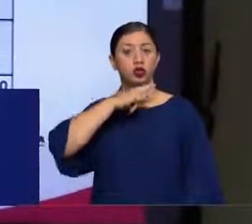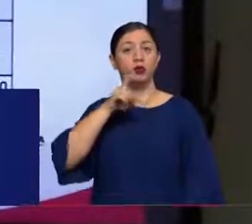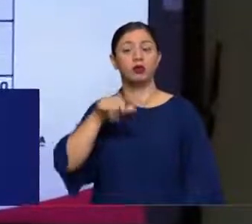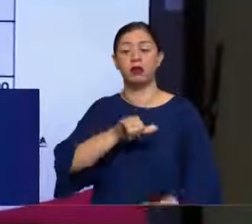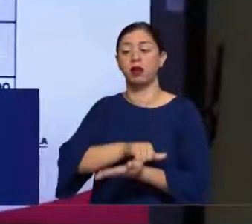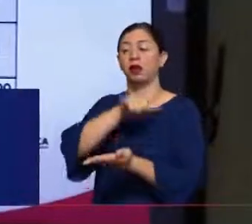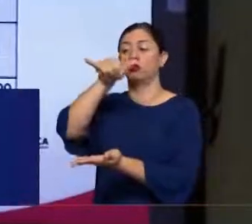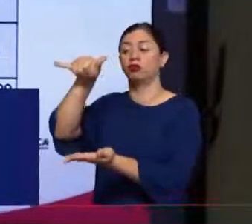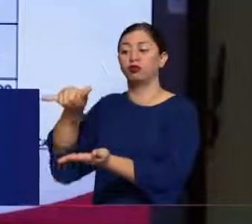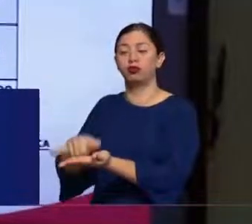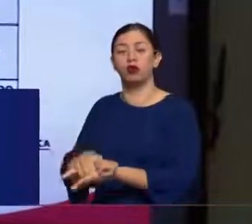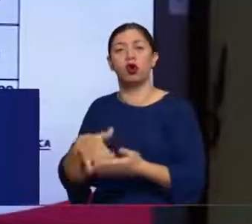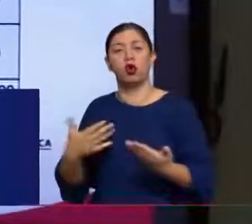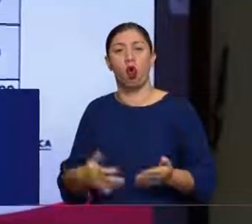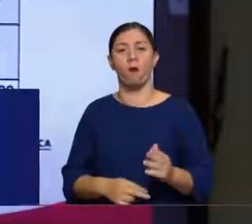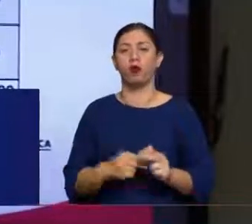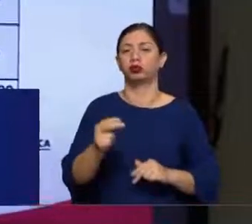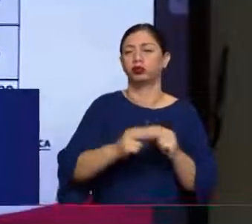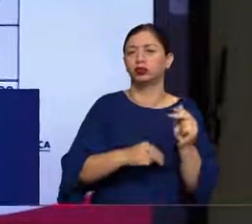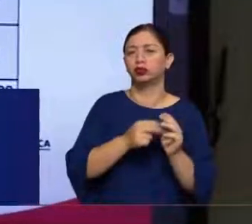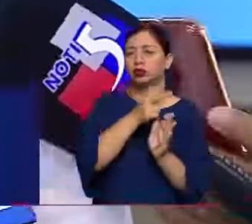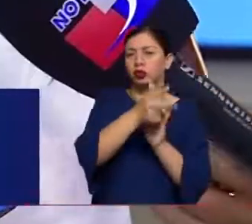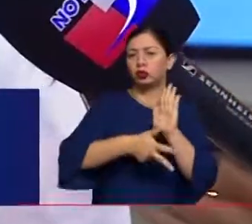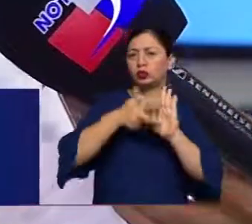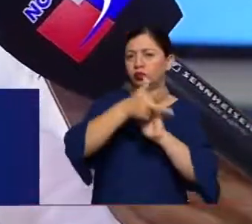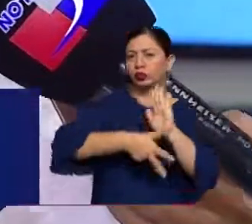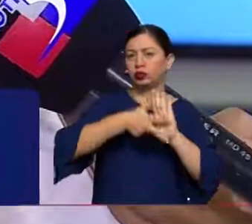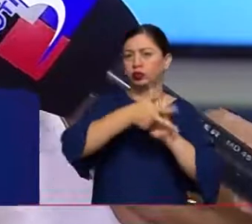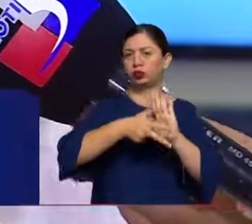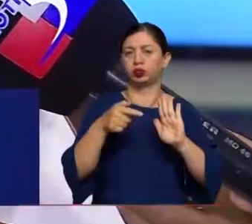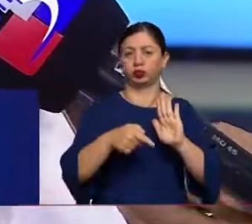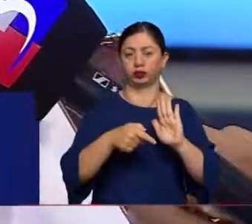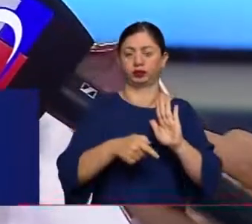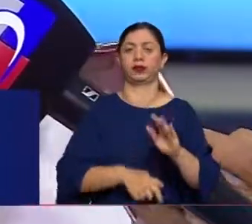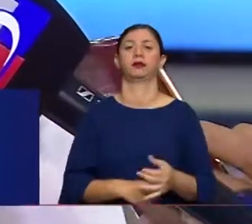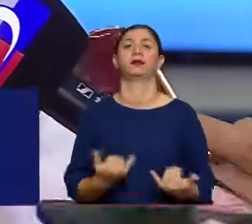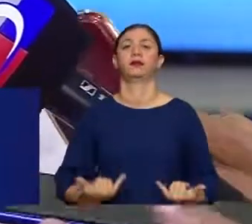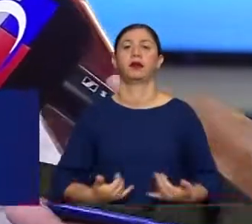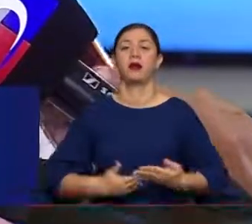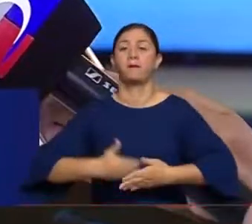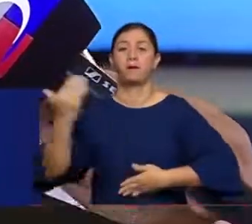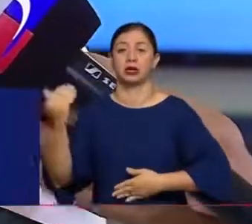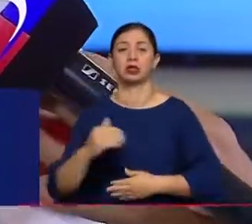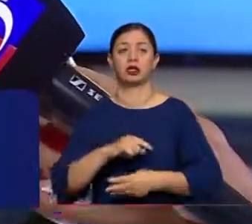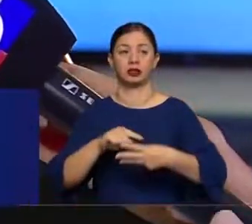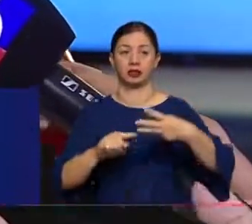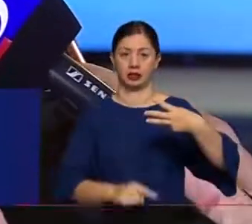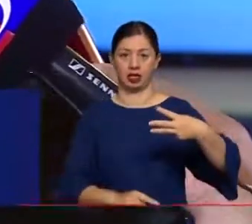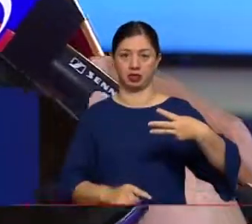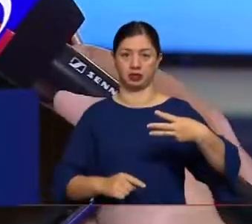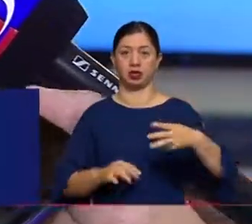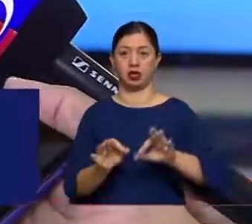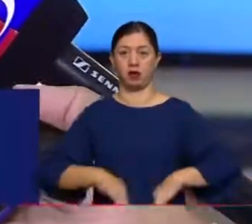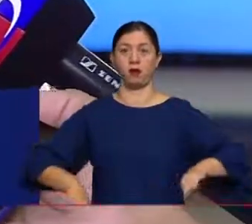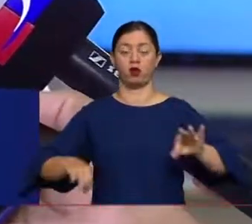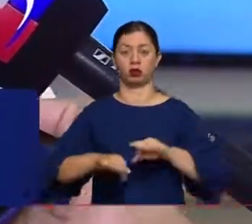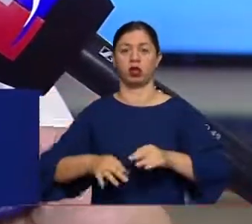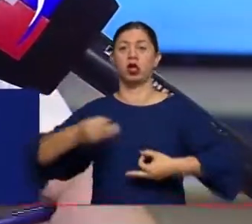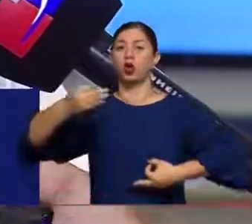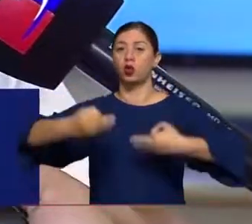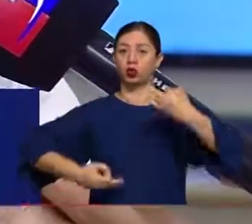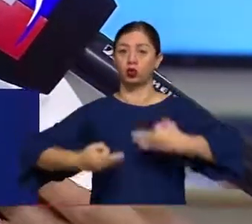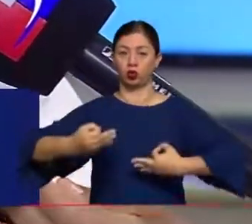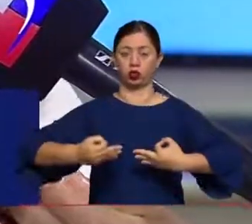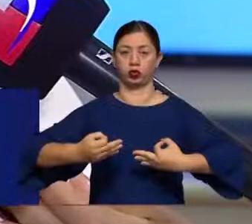aeropuerto con la construcción del tren de cercanías bueno Y se dieron tres pasos muy importantes primero nace a la vida jurídica la